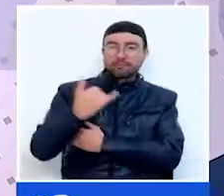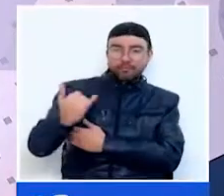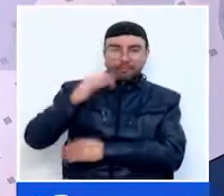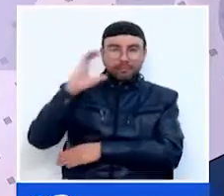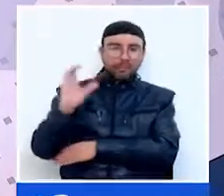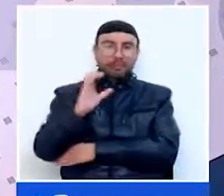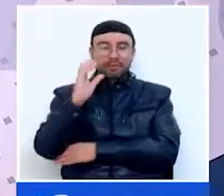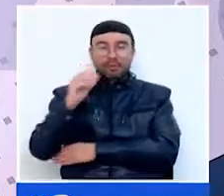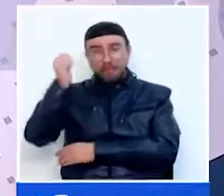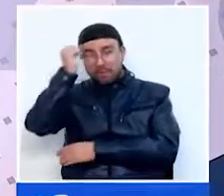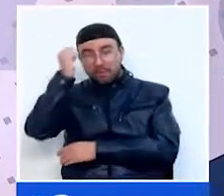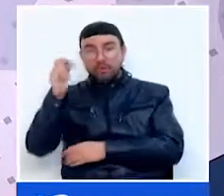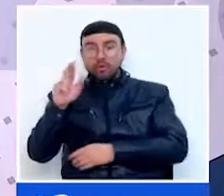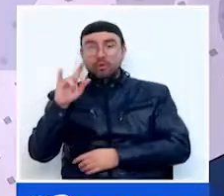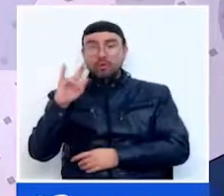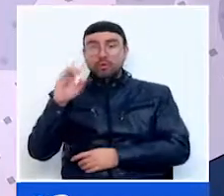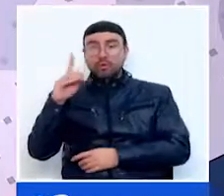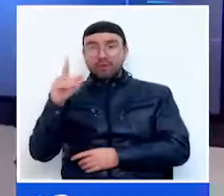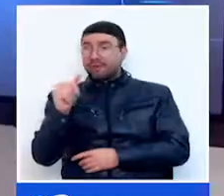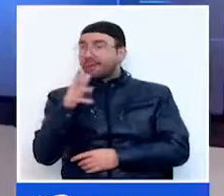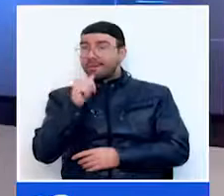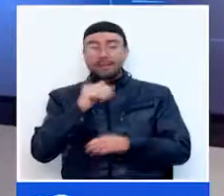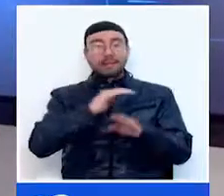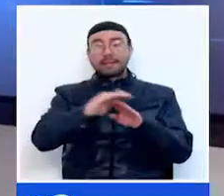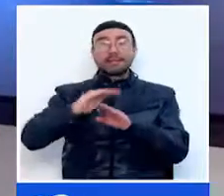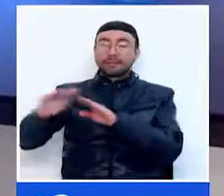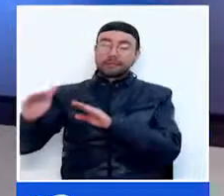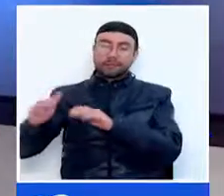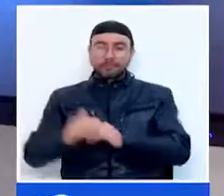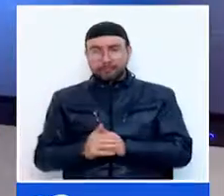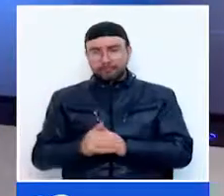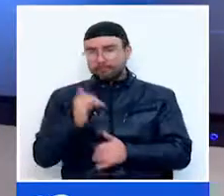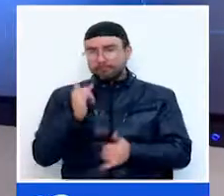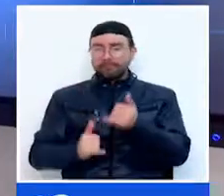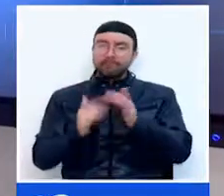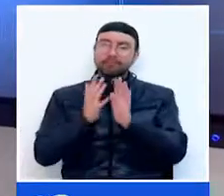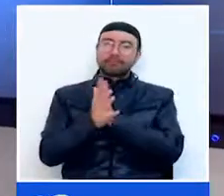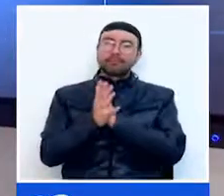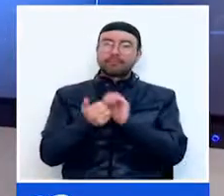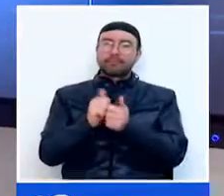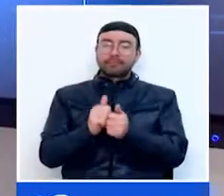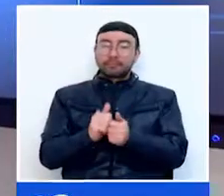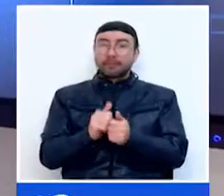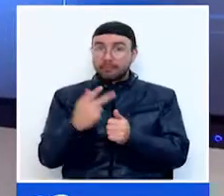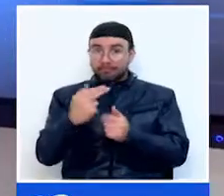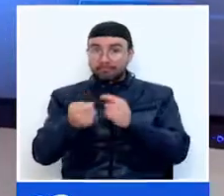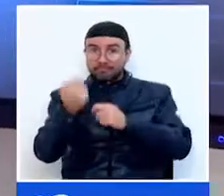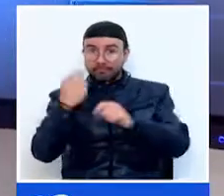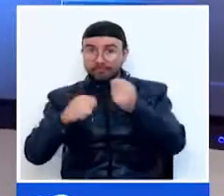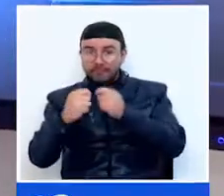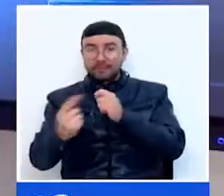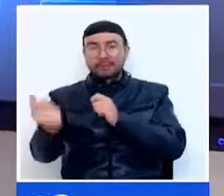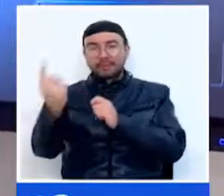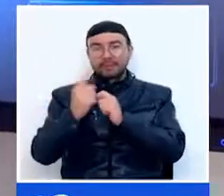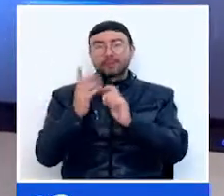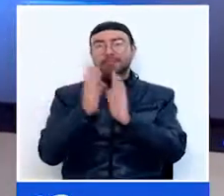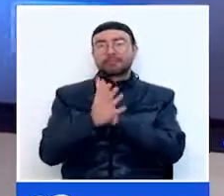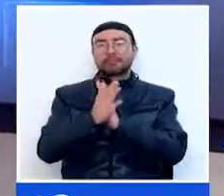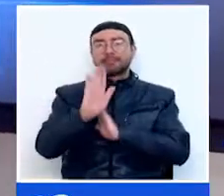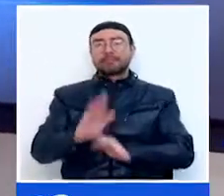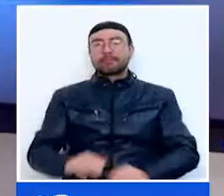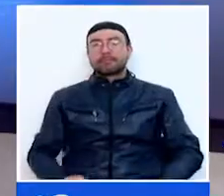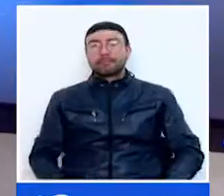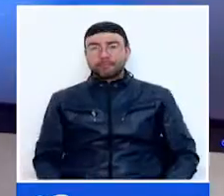ahora no tiene todavía convocatoria. Hasta aquí la información deportiva en Telecafé Noticias, pausa comercial, y ya regresamos con mucho más para